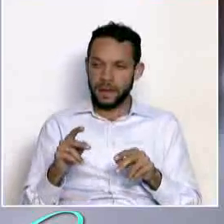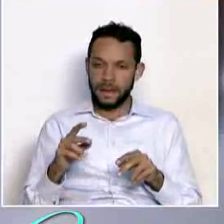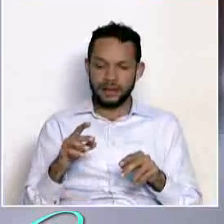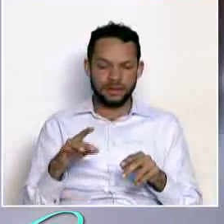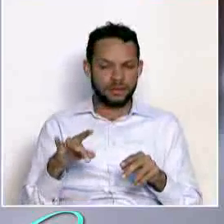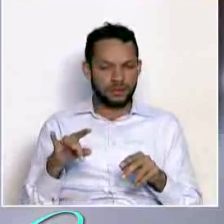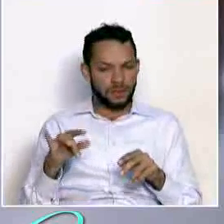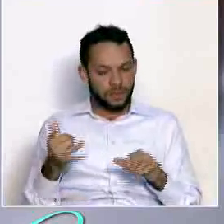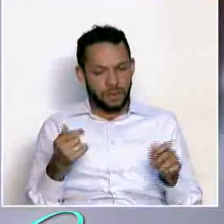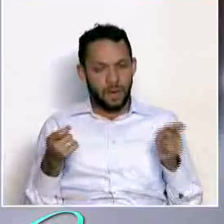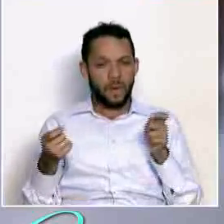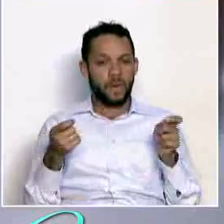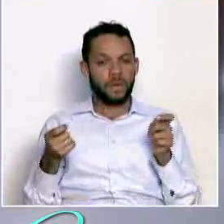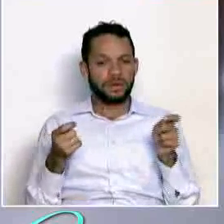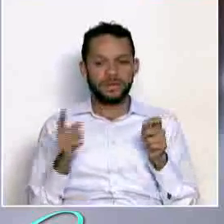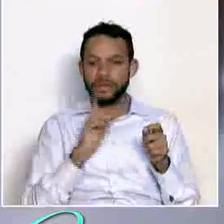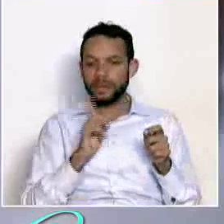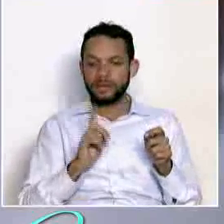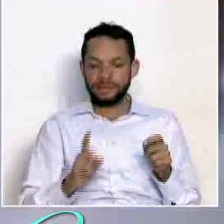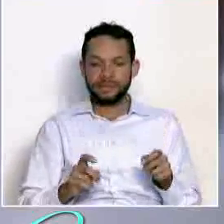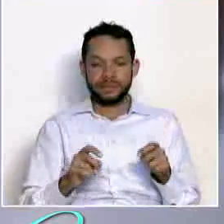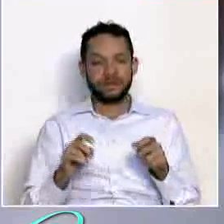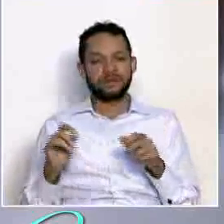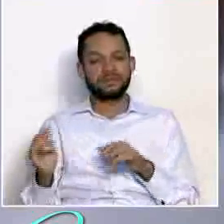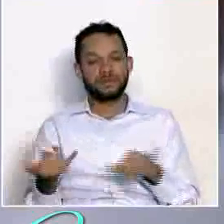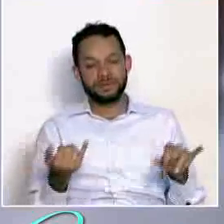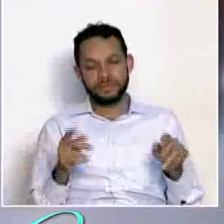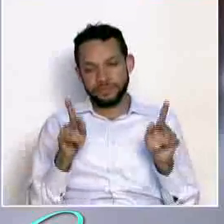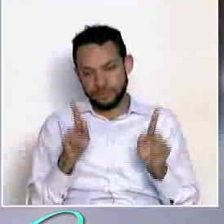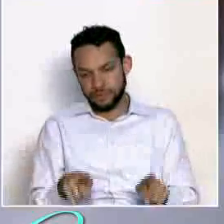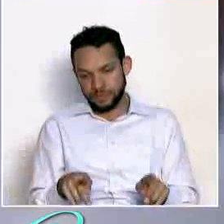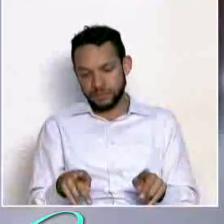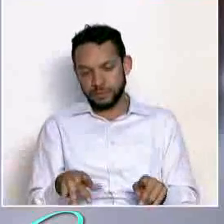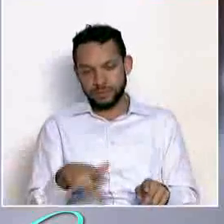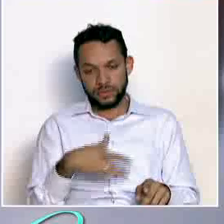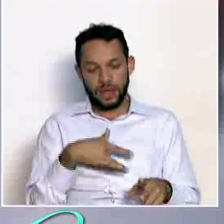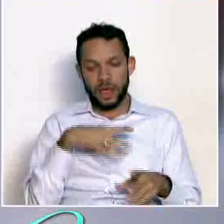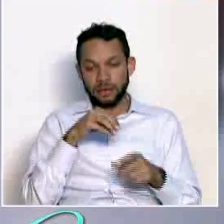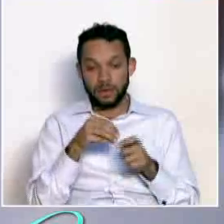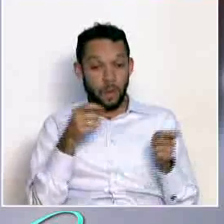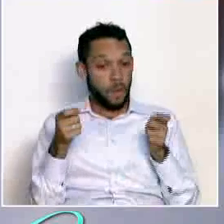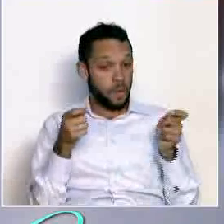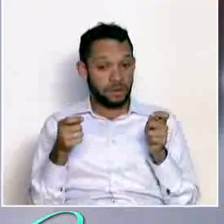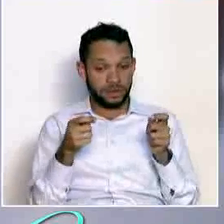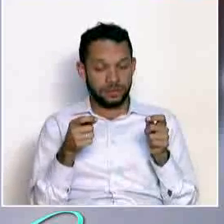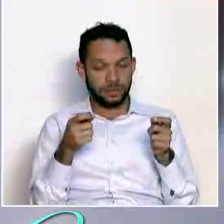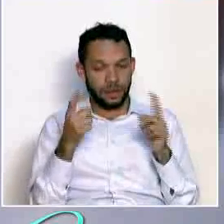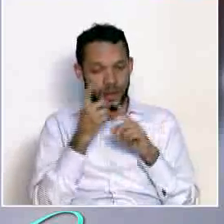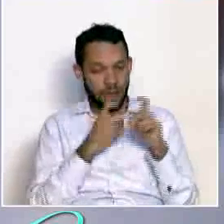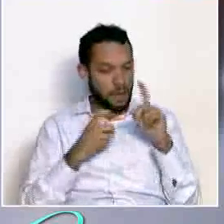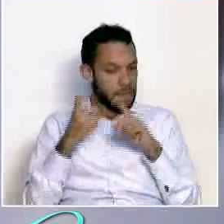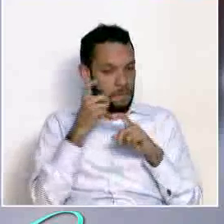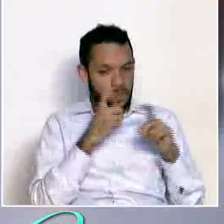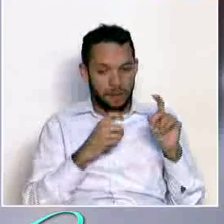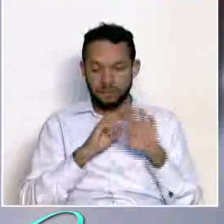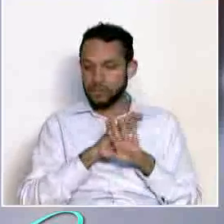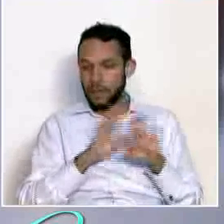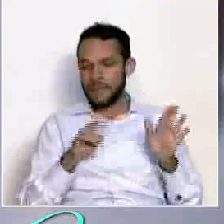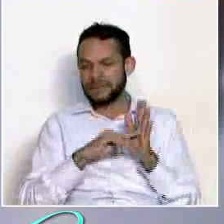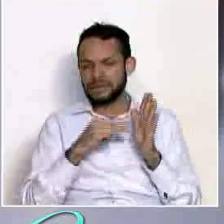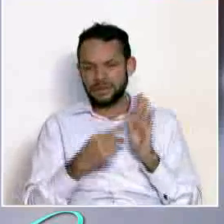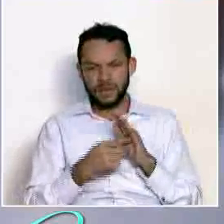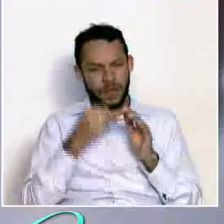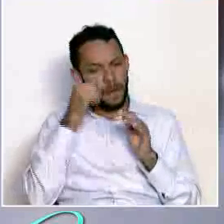ausencia de juicio, monitoreo y censura. O sea, la persona no entra a hacer reflexiones, análisis, sino que